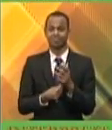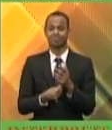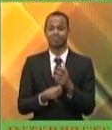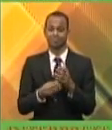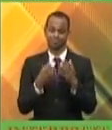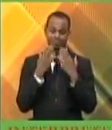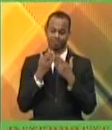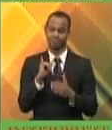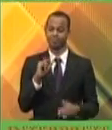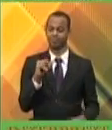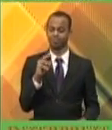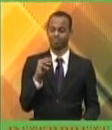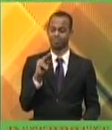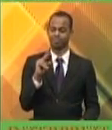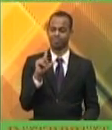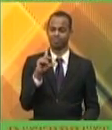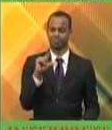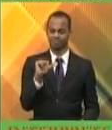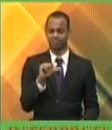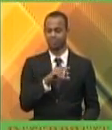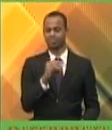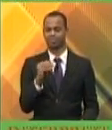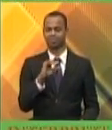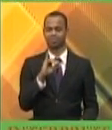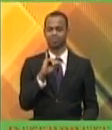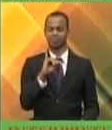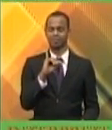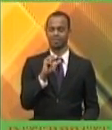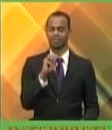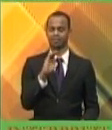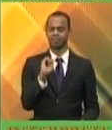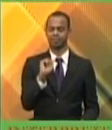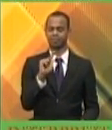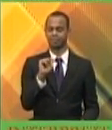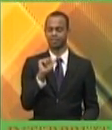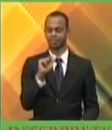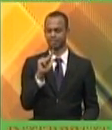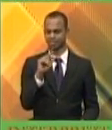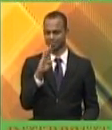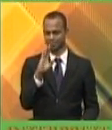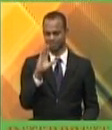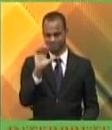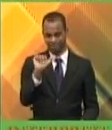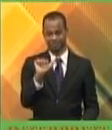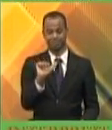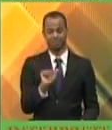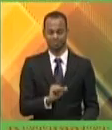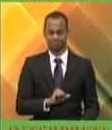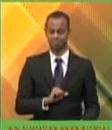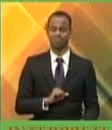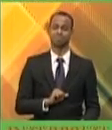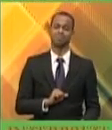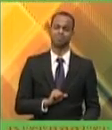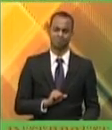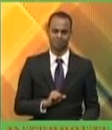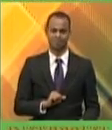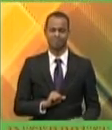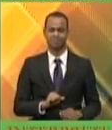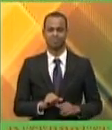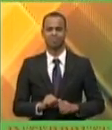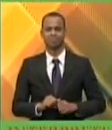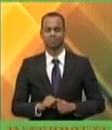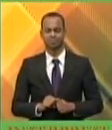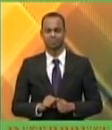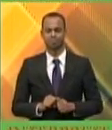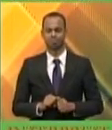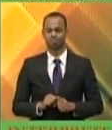iluminada gracias a iluminadora sales directora de familia niñez adolescencia y género del poder judicial